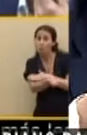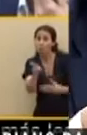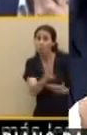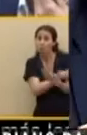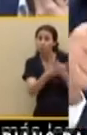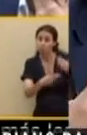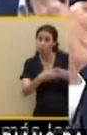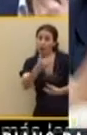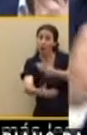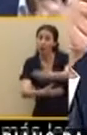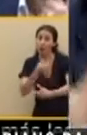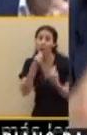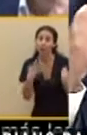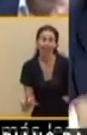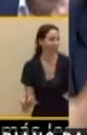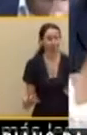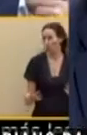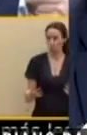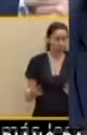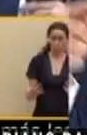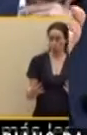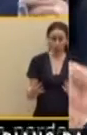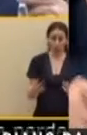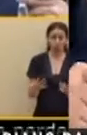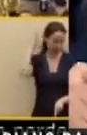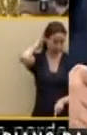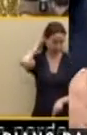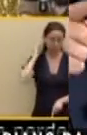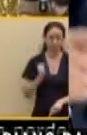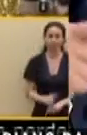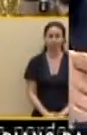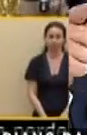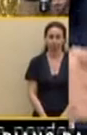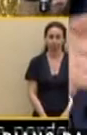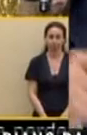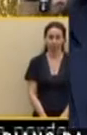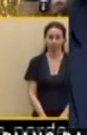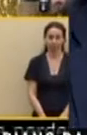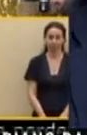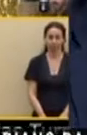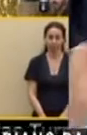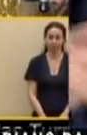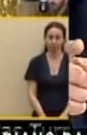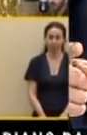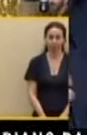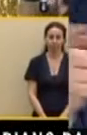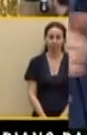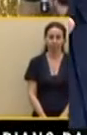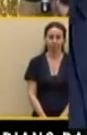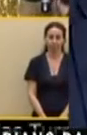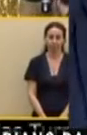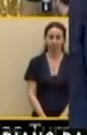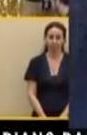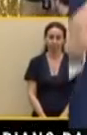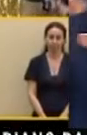problema de pueblo es colocarse por delante del partido socialista y el gran problema de pedro sánchez es colocarse por delante de pablo iglesias este es el gran problema y luego